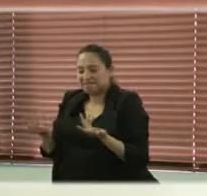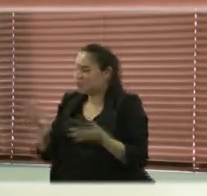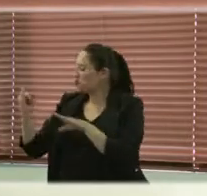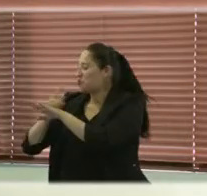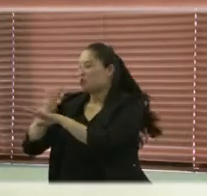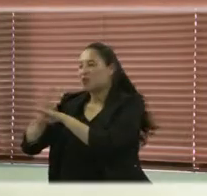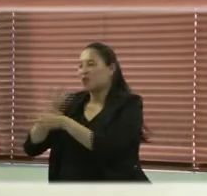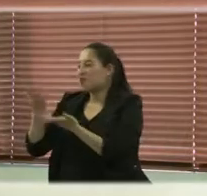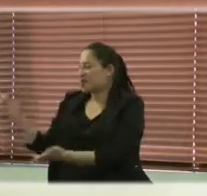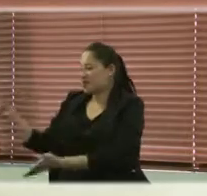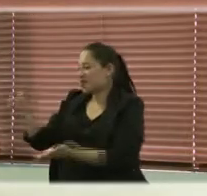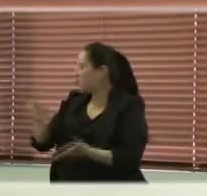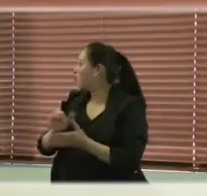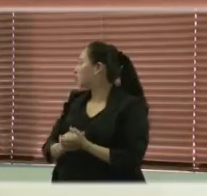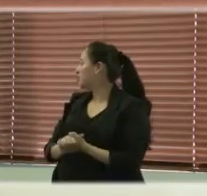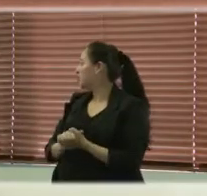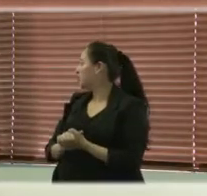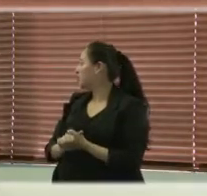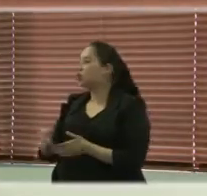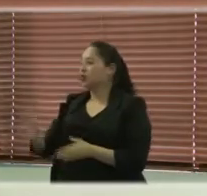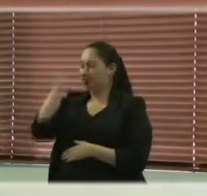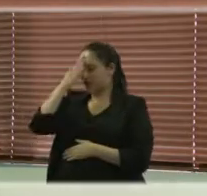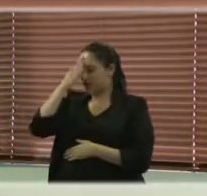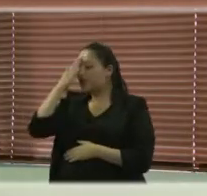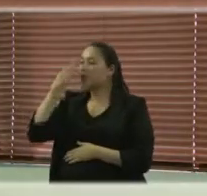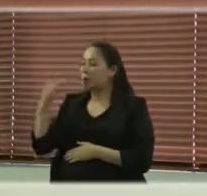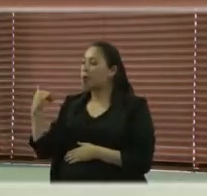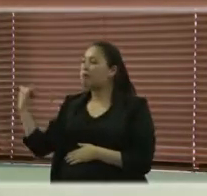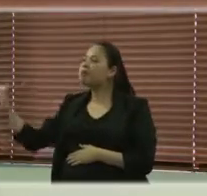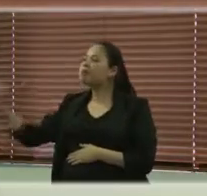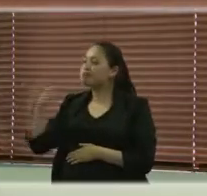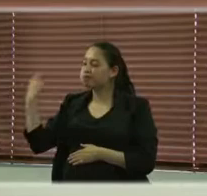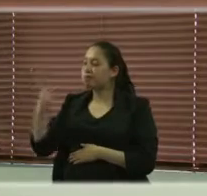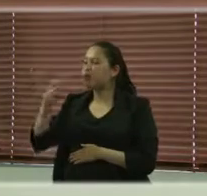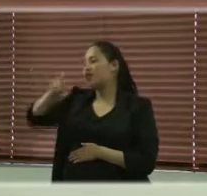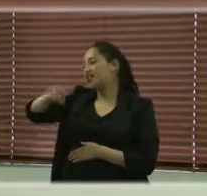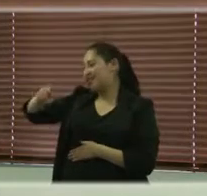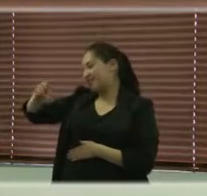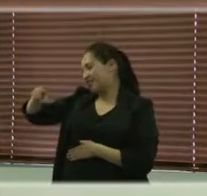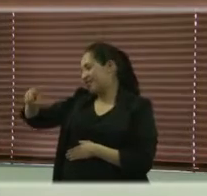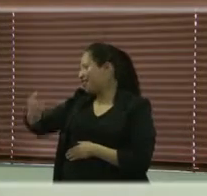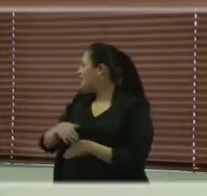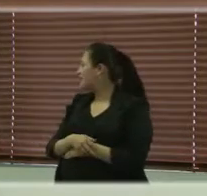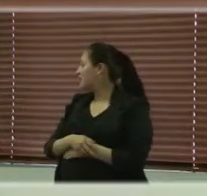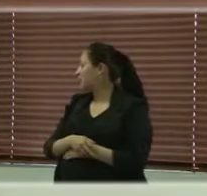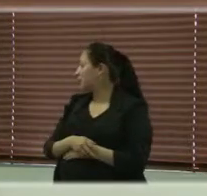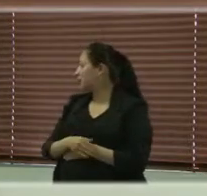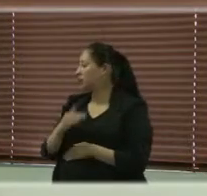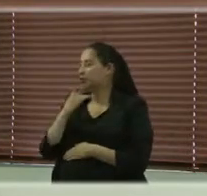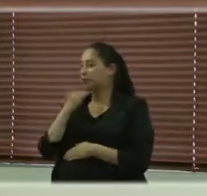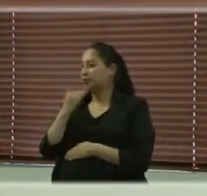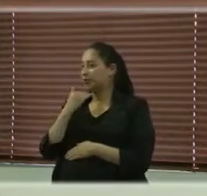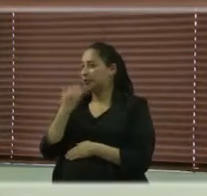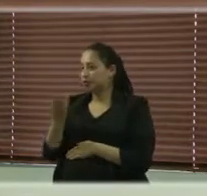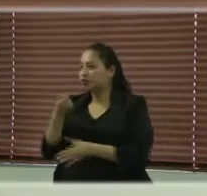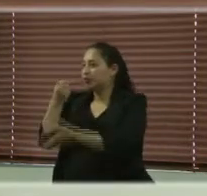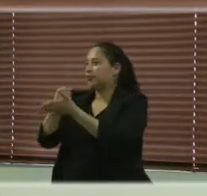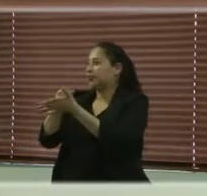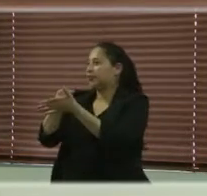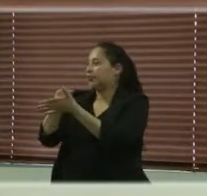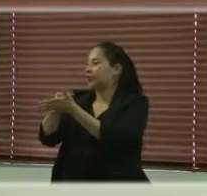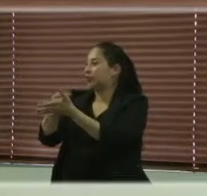porque entiendo verdad que hay una necesidad muy grande pero yo seguiría insistiendo también en que